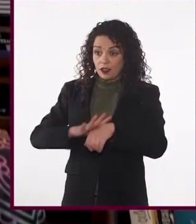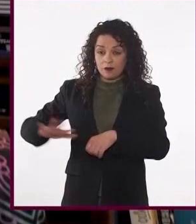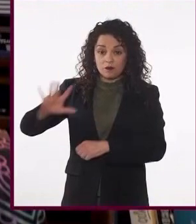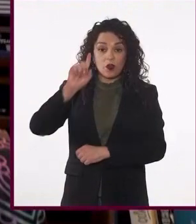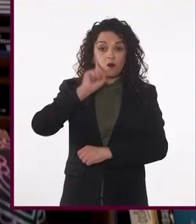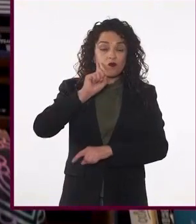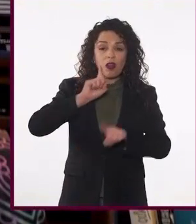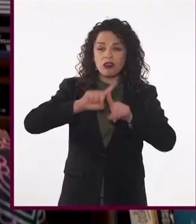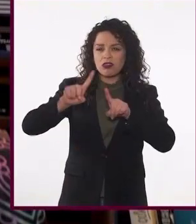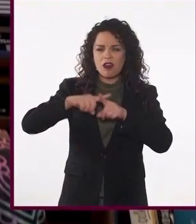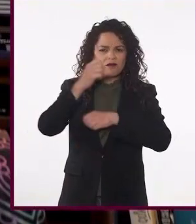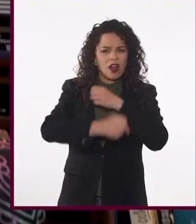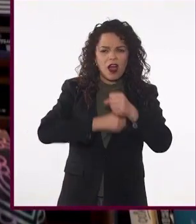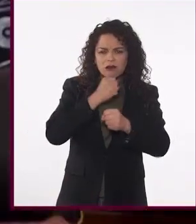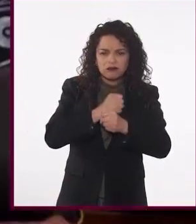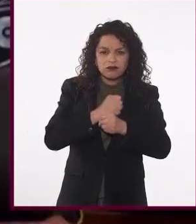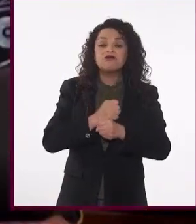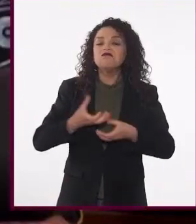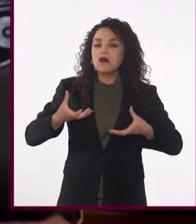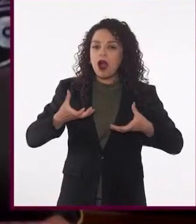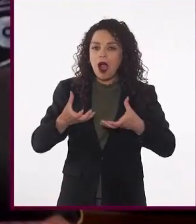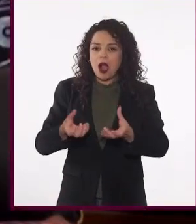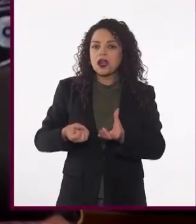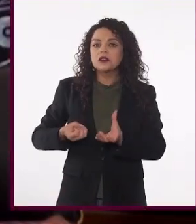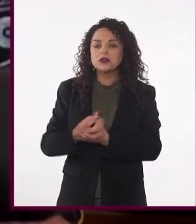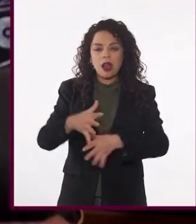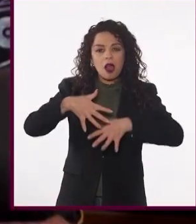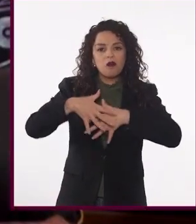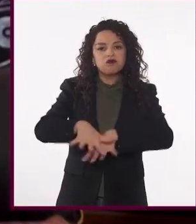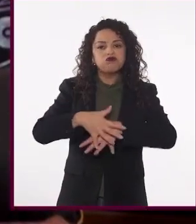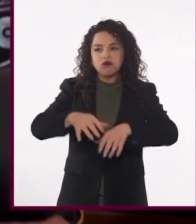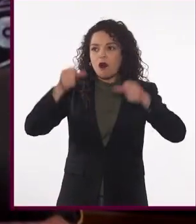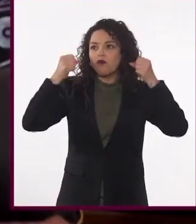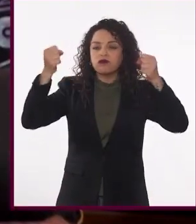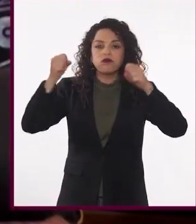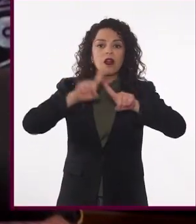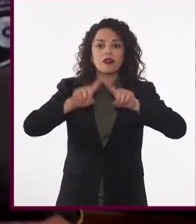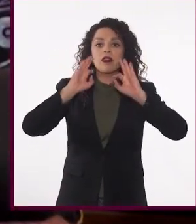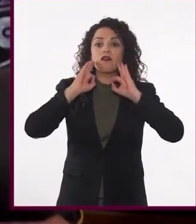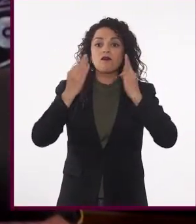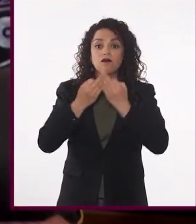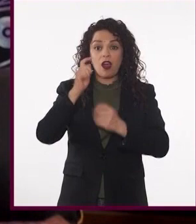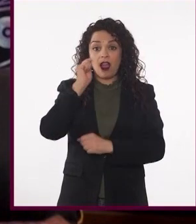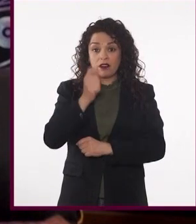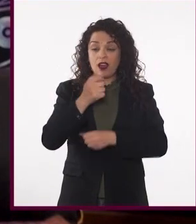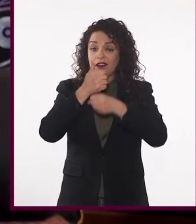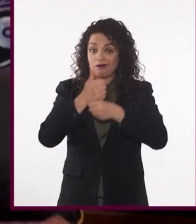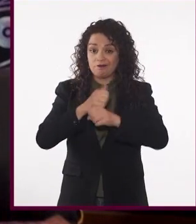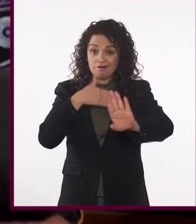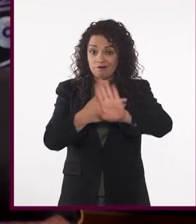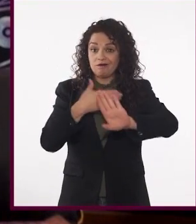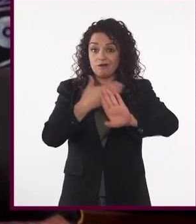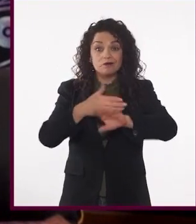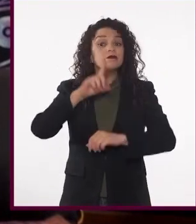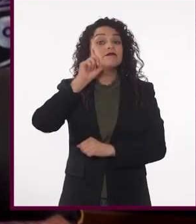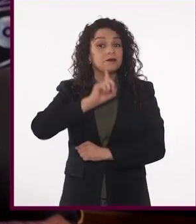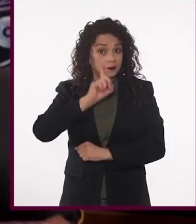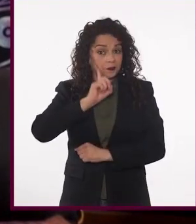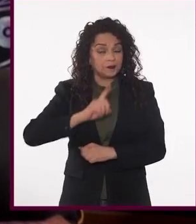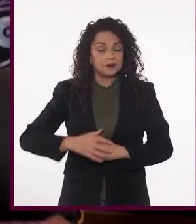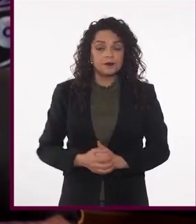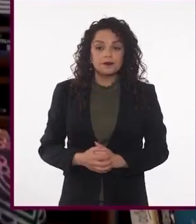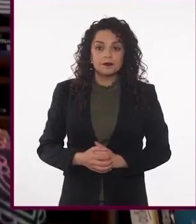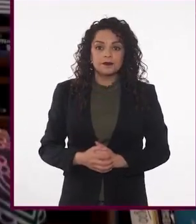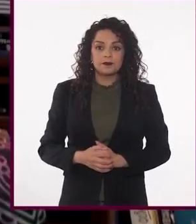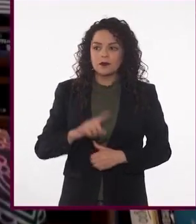Alrededor del mundo, mujeres de todas las edades hemos salido a las calles a protestar en contra de las diversas formas de violencia que se infringen sobre